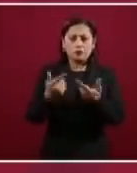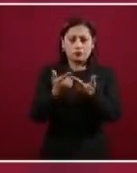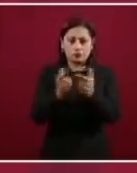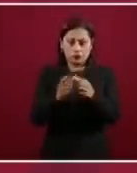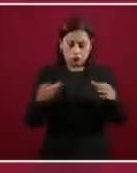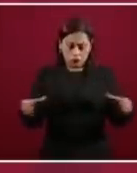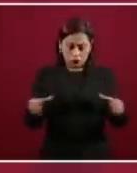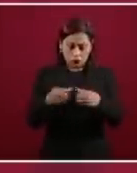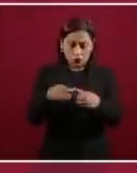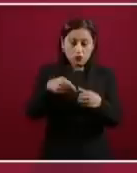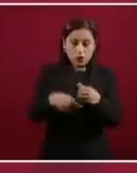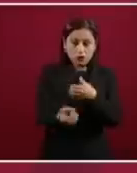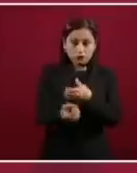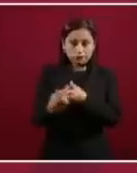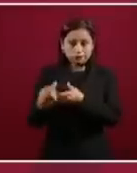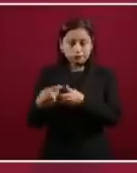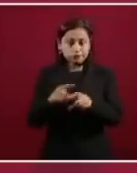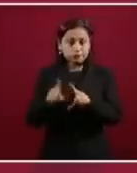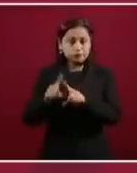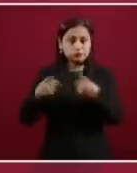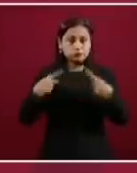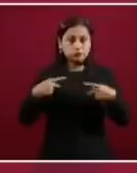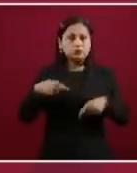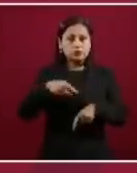que se dedicaba a eso,